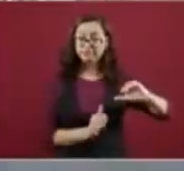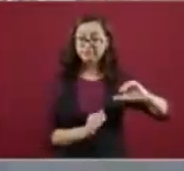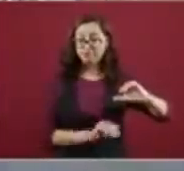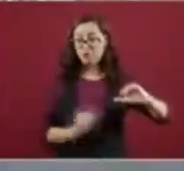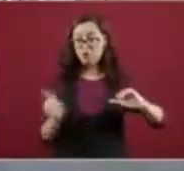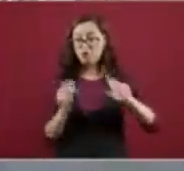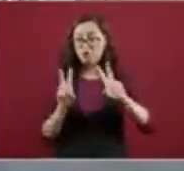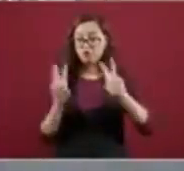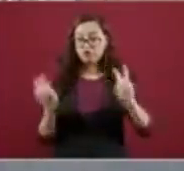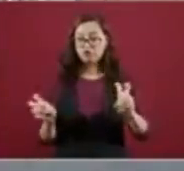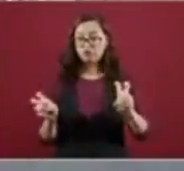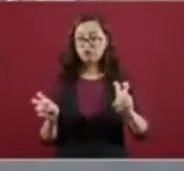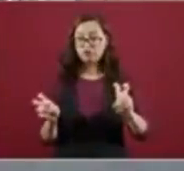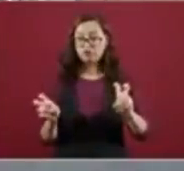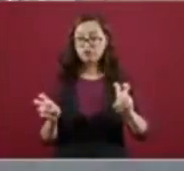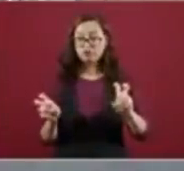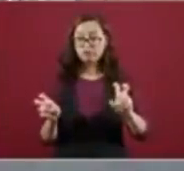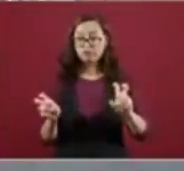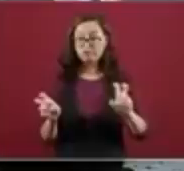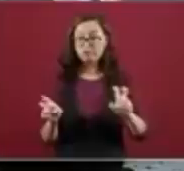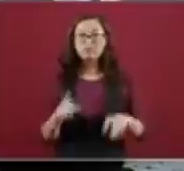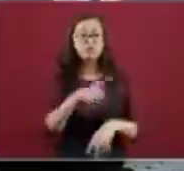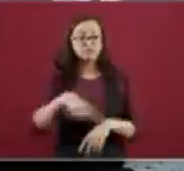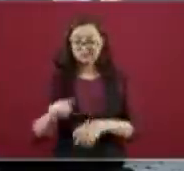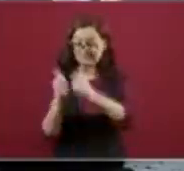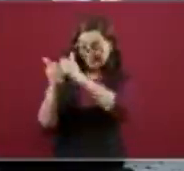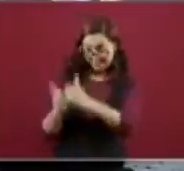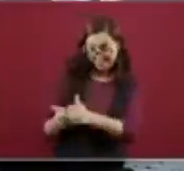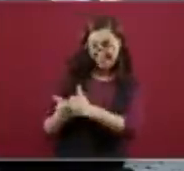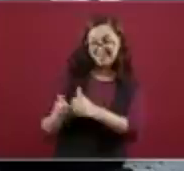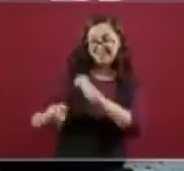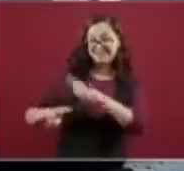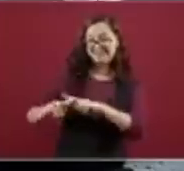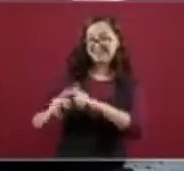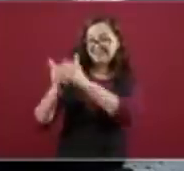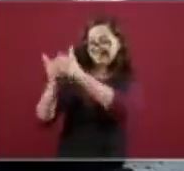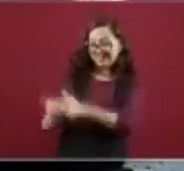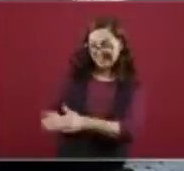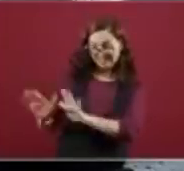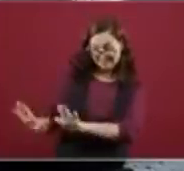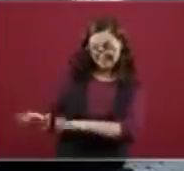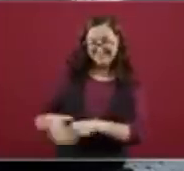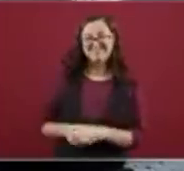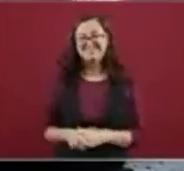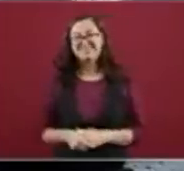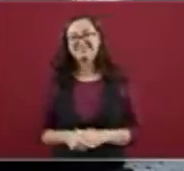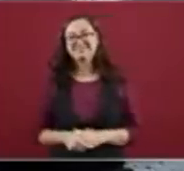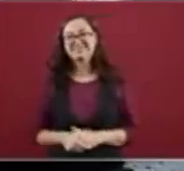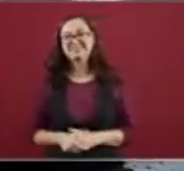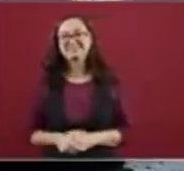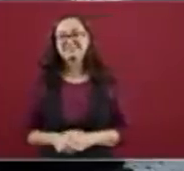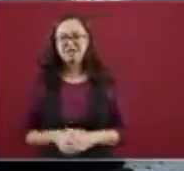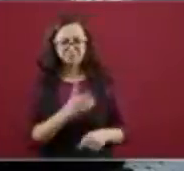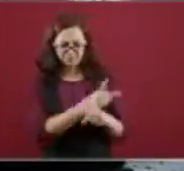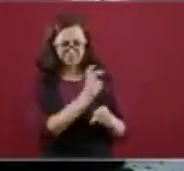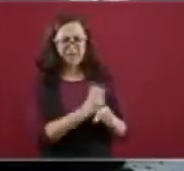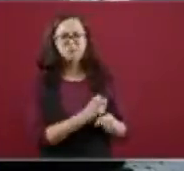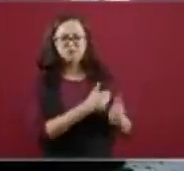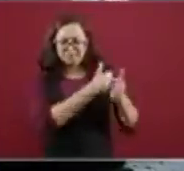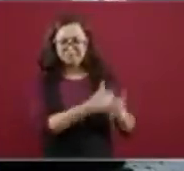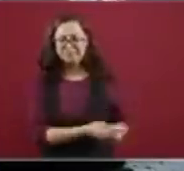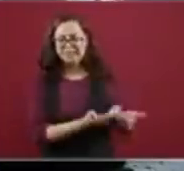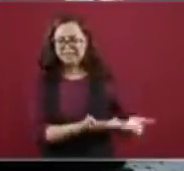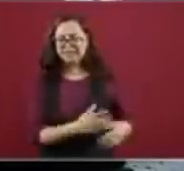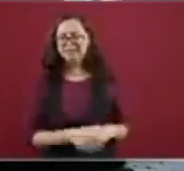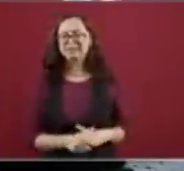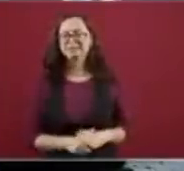Se quedan, ¿eh? No. Sí. Gracias. Les invitamos. Adelante. Gracias, Isabel. Buenos días a